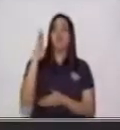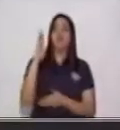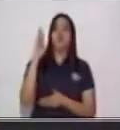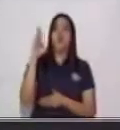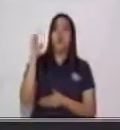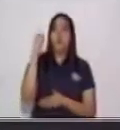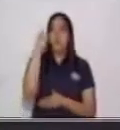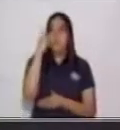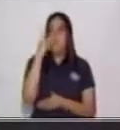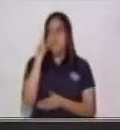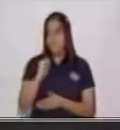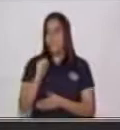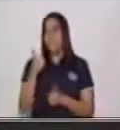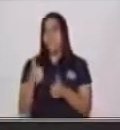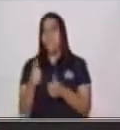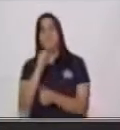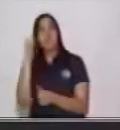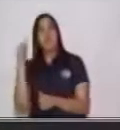Varias,